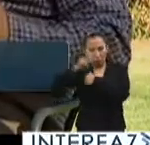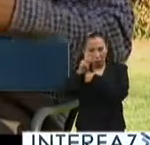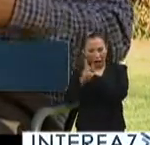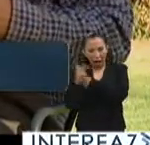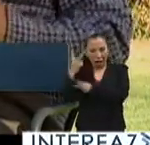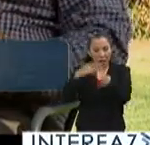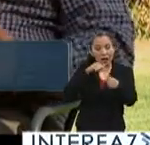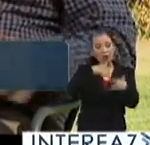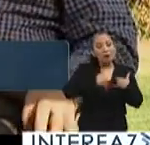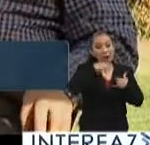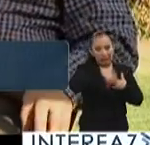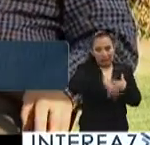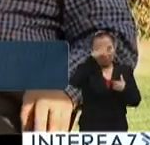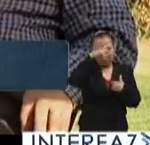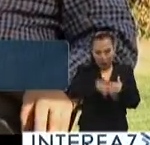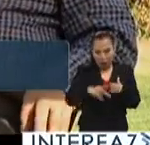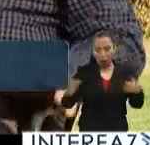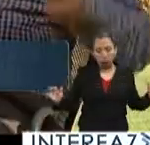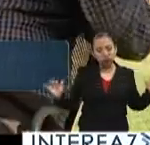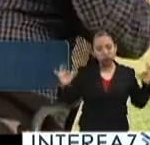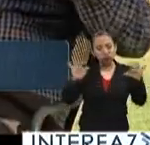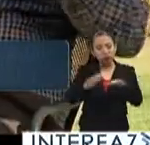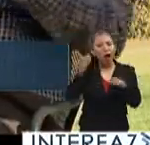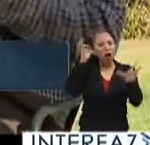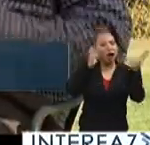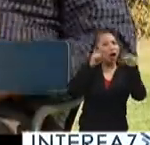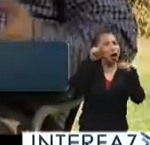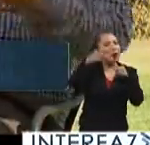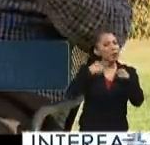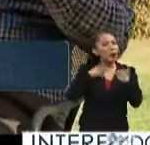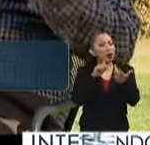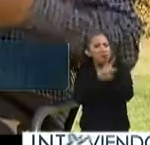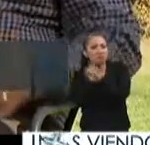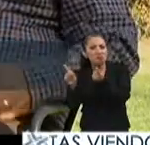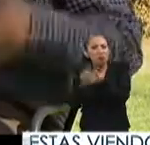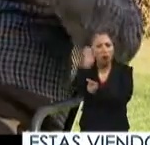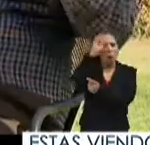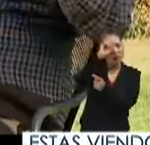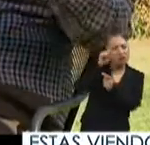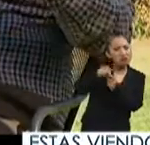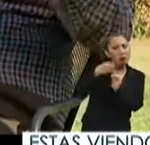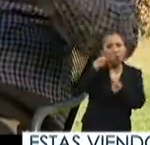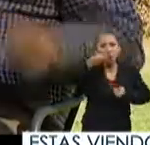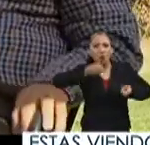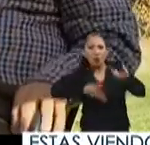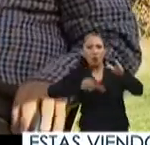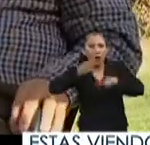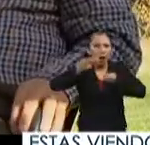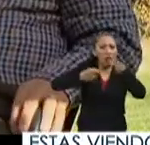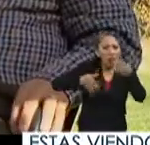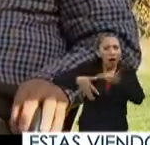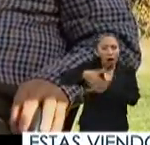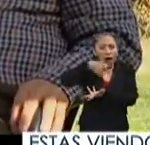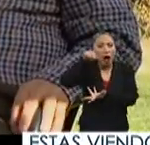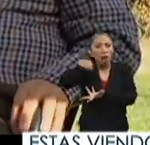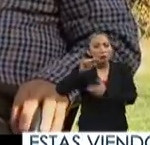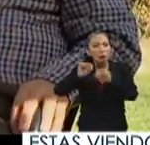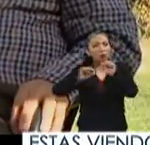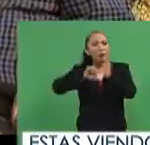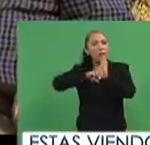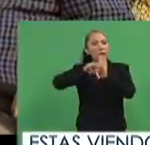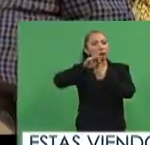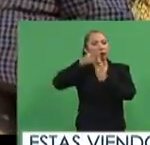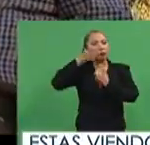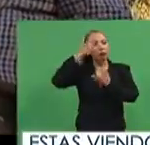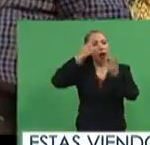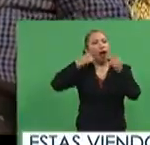y estos jóvenes que están aquí mexicanos, al escuchar, al relacionarse, al escuchar opiniones, al comentar los otros, ellos van madurando.